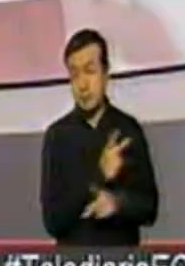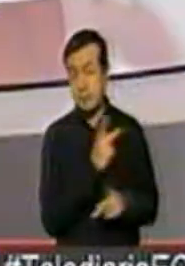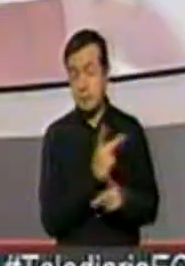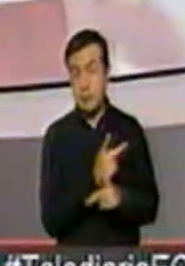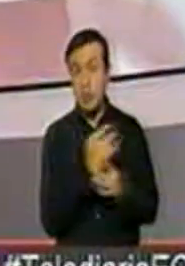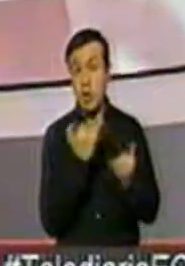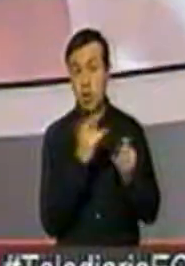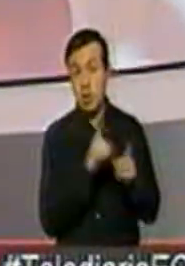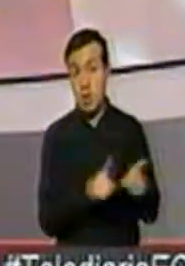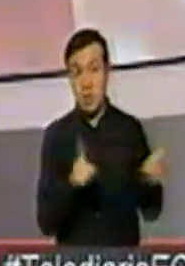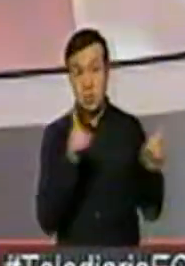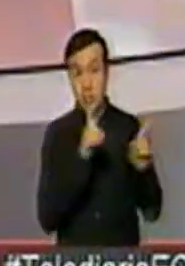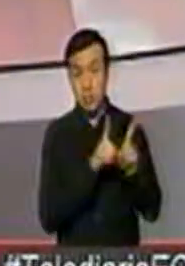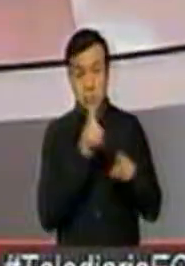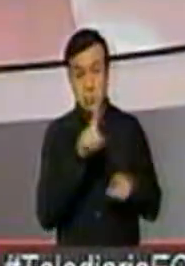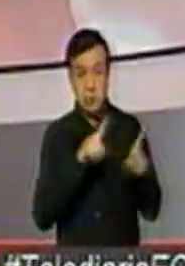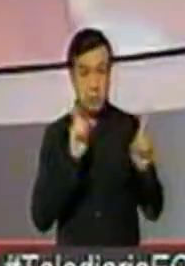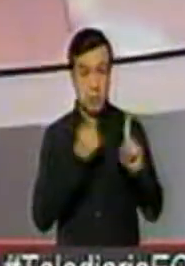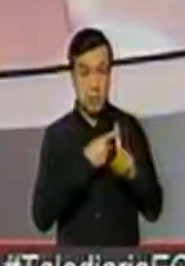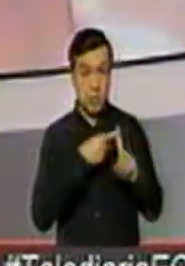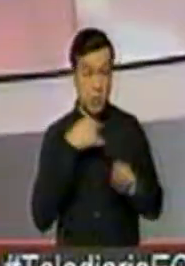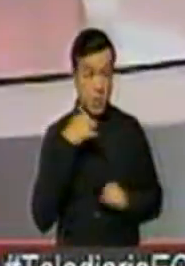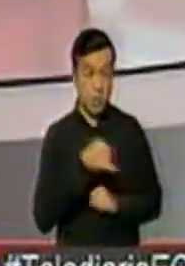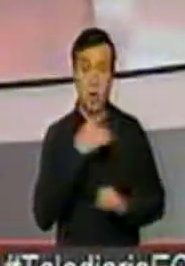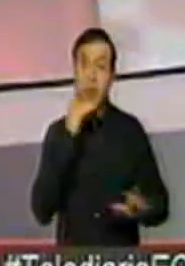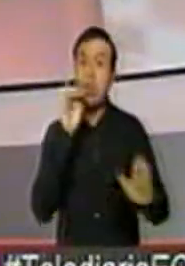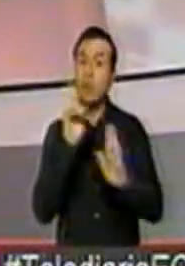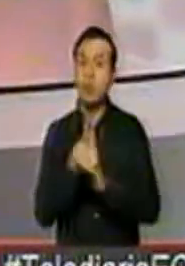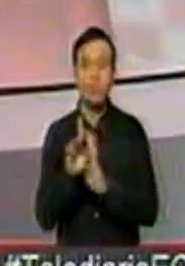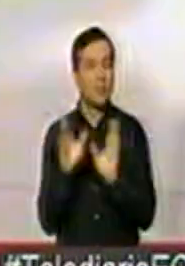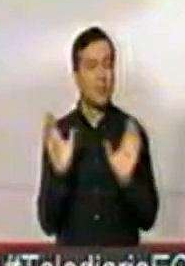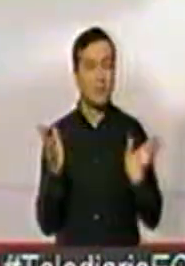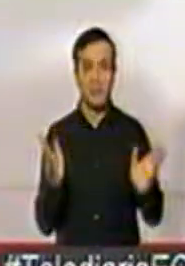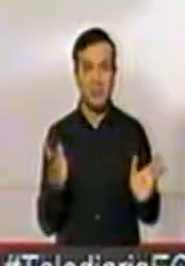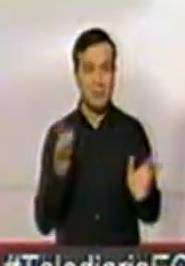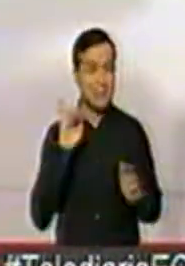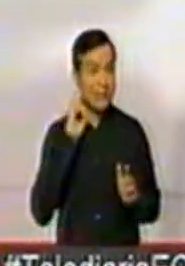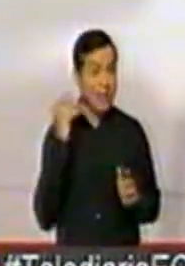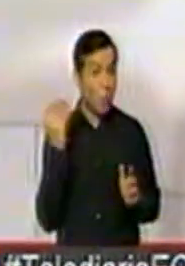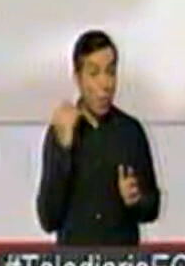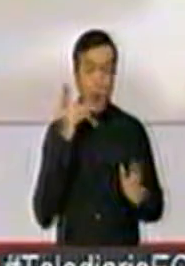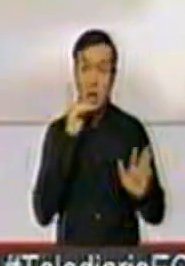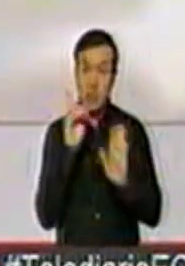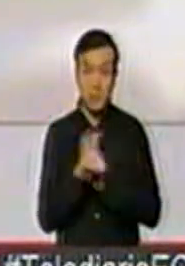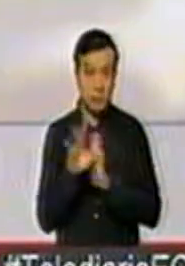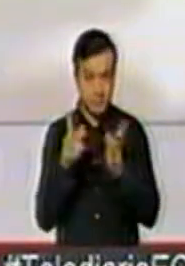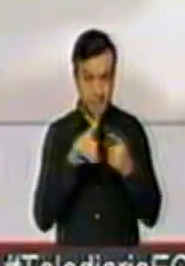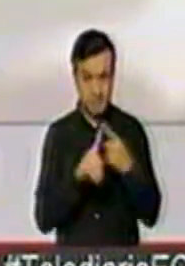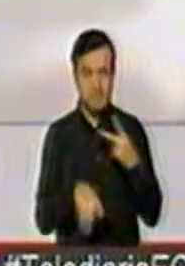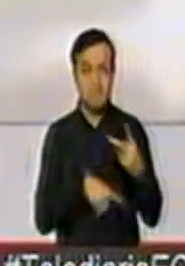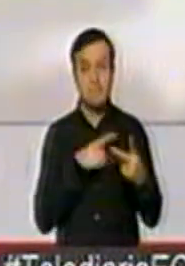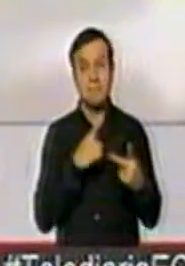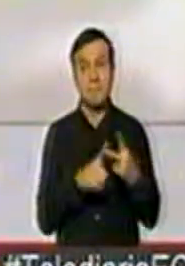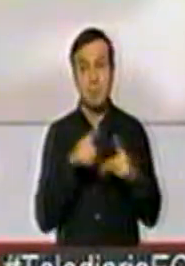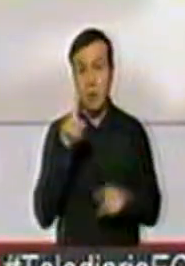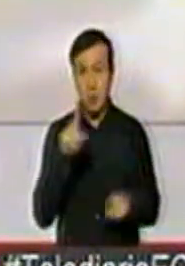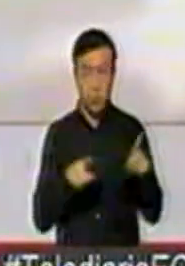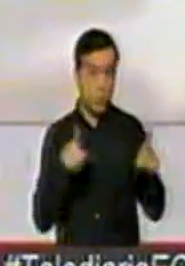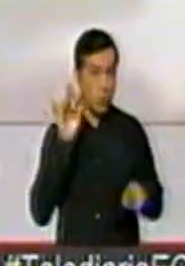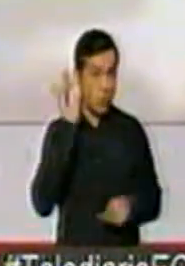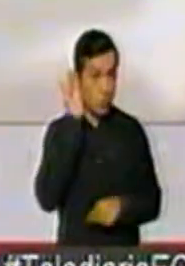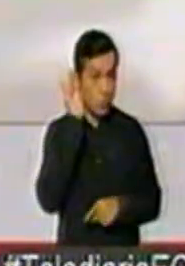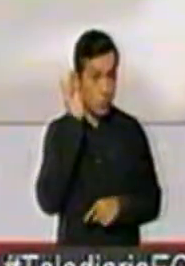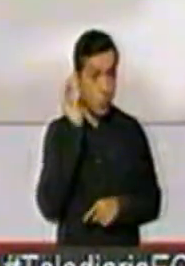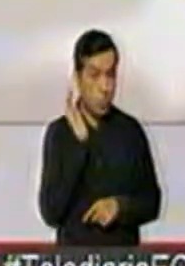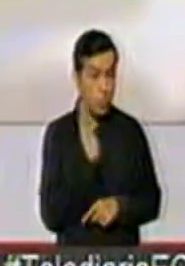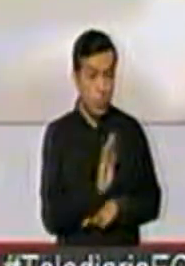una cifra negra, primero, de que no se denuncian las violaciones de violaciones a niñas, adolescentes, y por el otro lado también de aquellas mujeres que víctimas